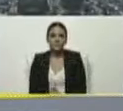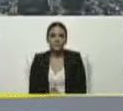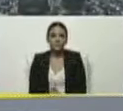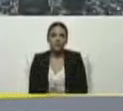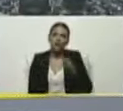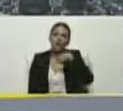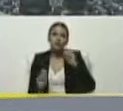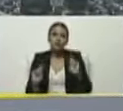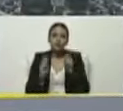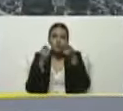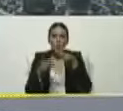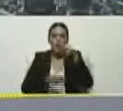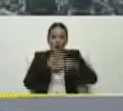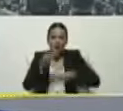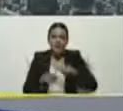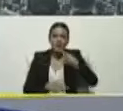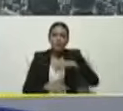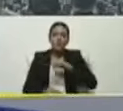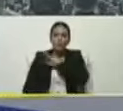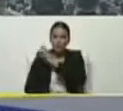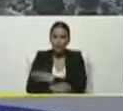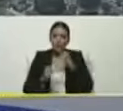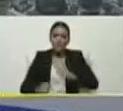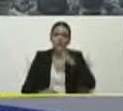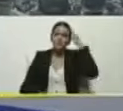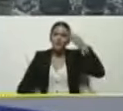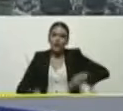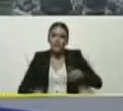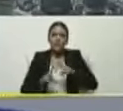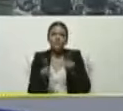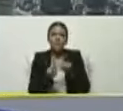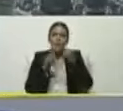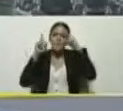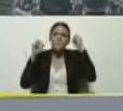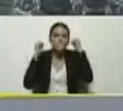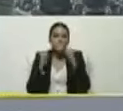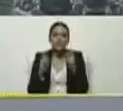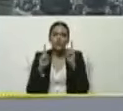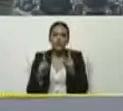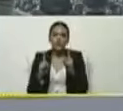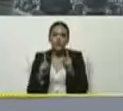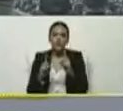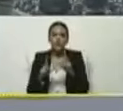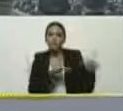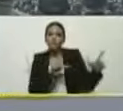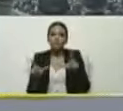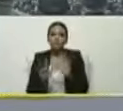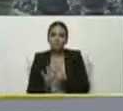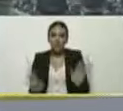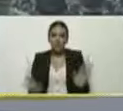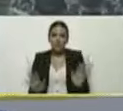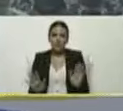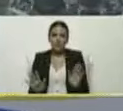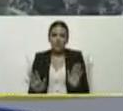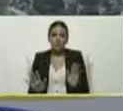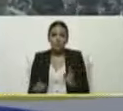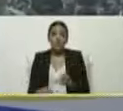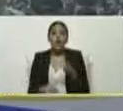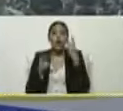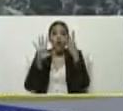hemos logrado forjar una Fuerza Armada Nacional profesional, presta y listo, en los